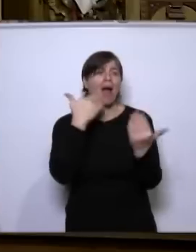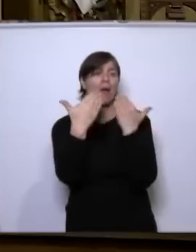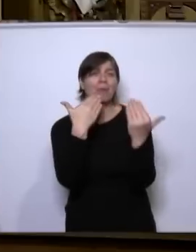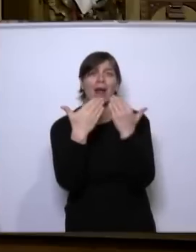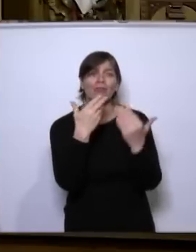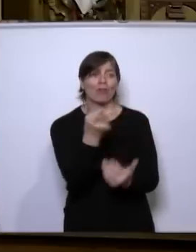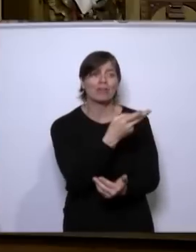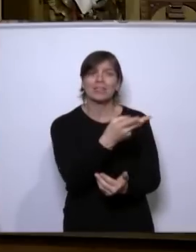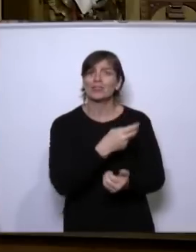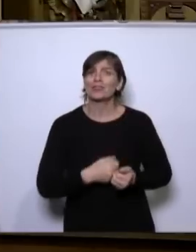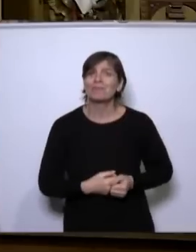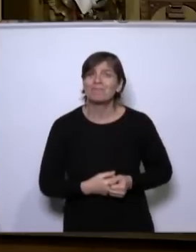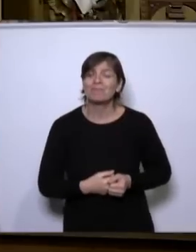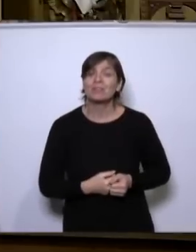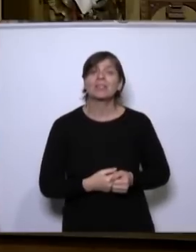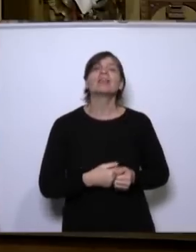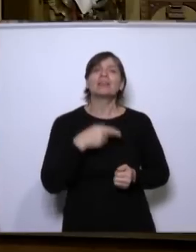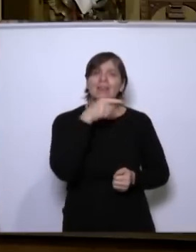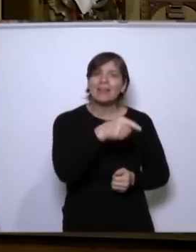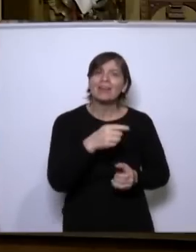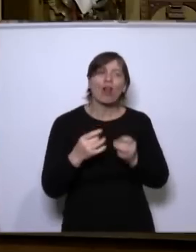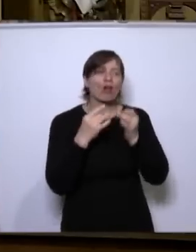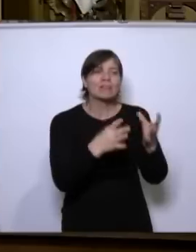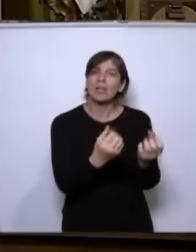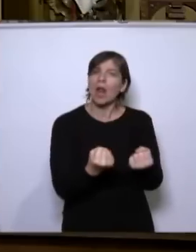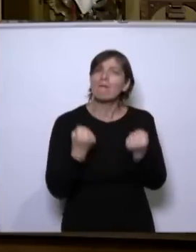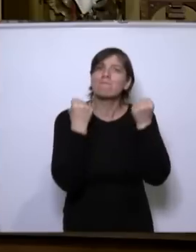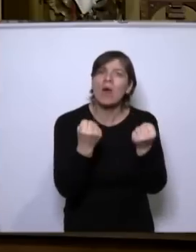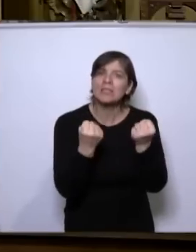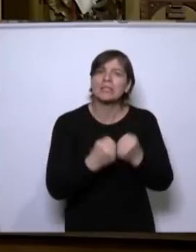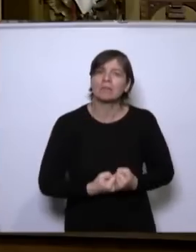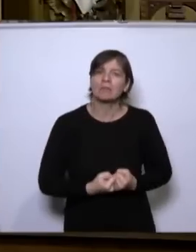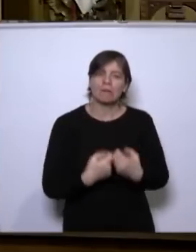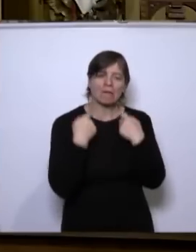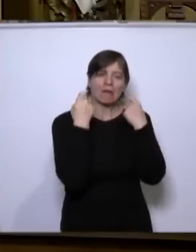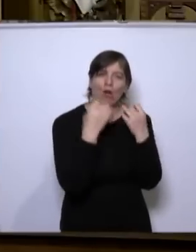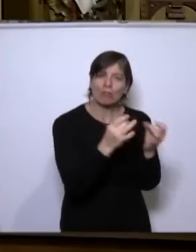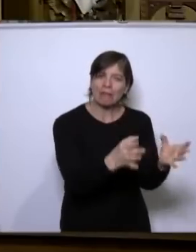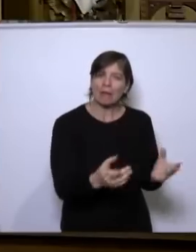ellos, y él es el que le contagiaba la fuerza.